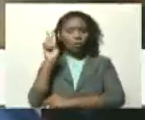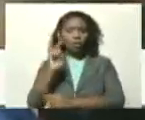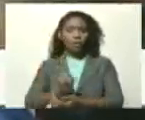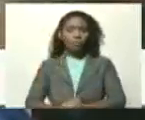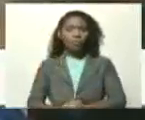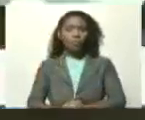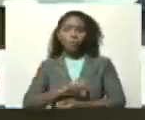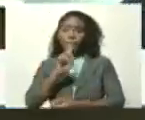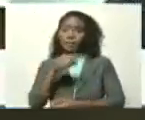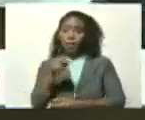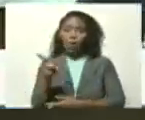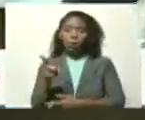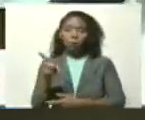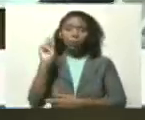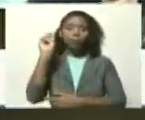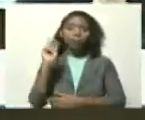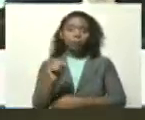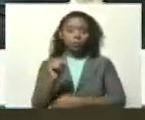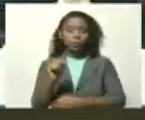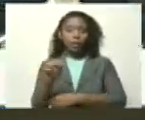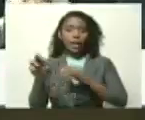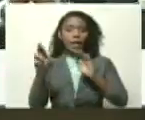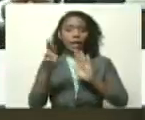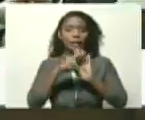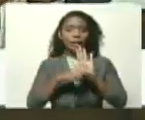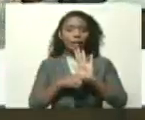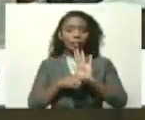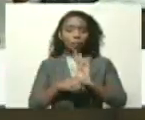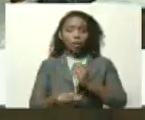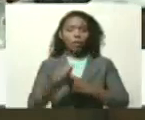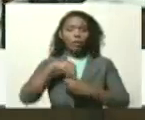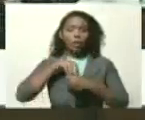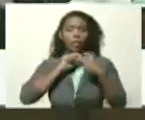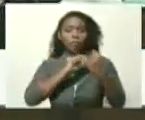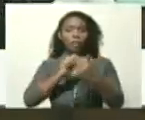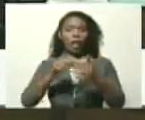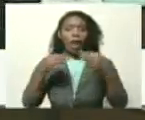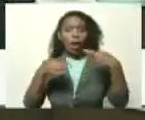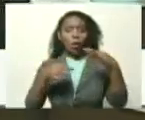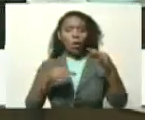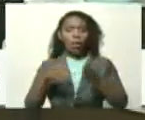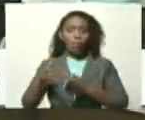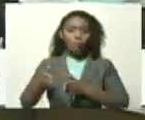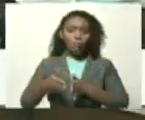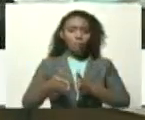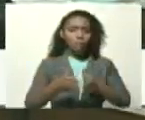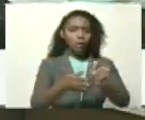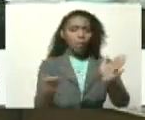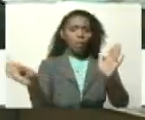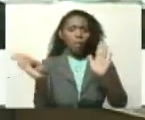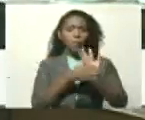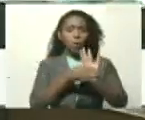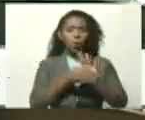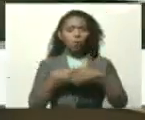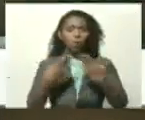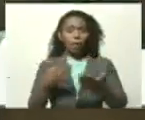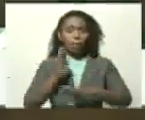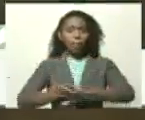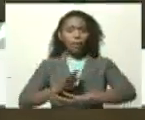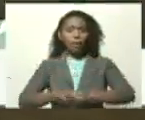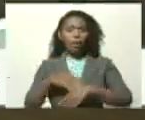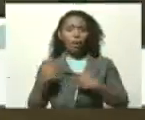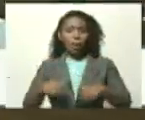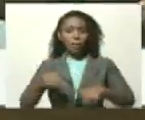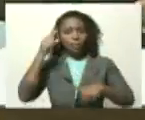Venezuela, sino también el reglamento interior y de debate, es la hoja de ruta que establece las pautas de lo que ha sucedido